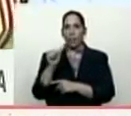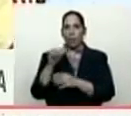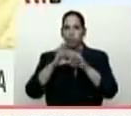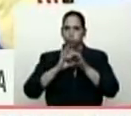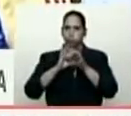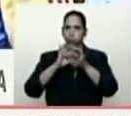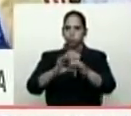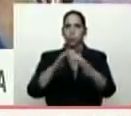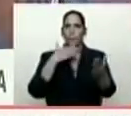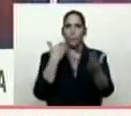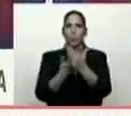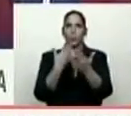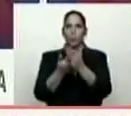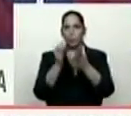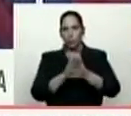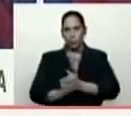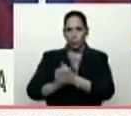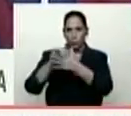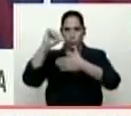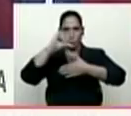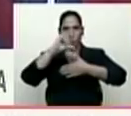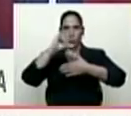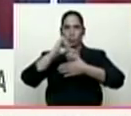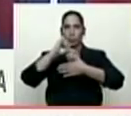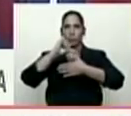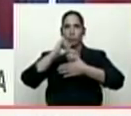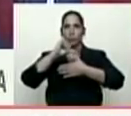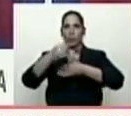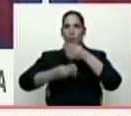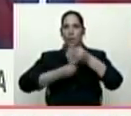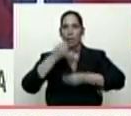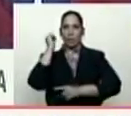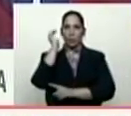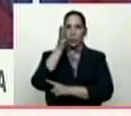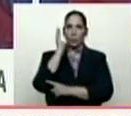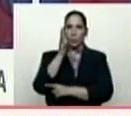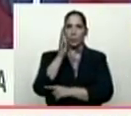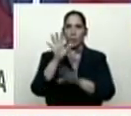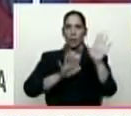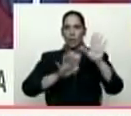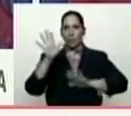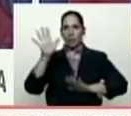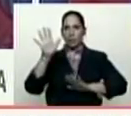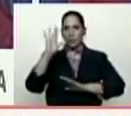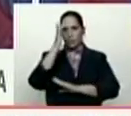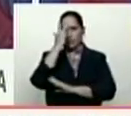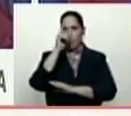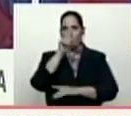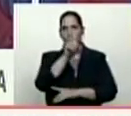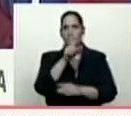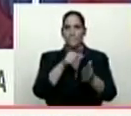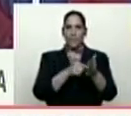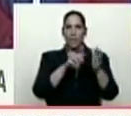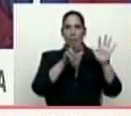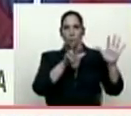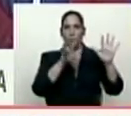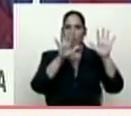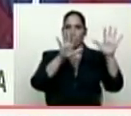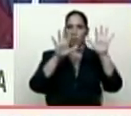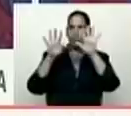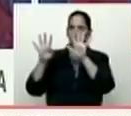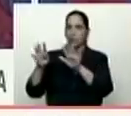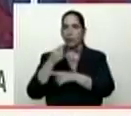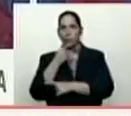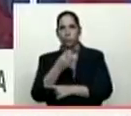el proyecto de Unión Suramericana esbozado en Angostura el 15 de febrero de 1819.